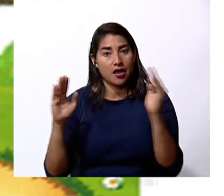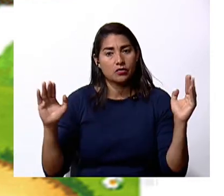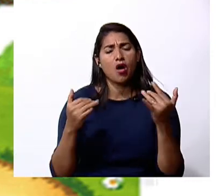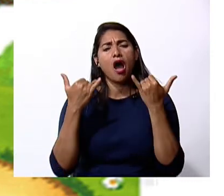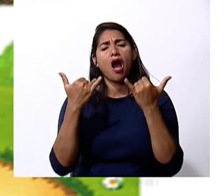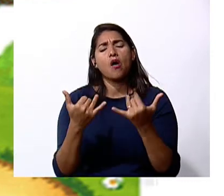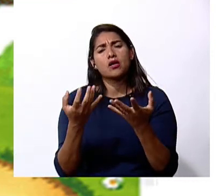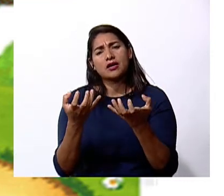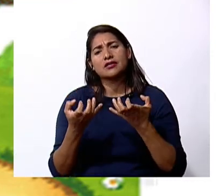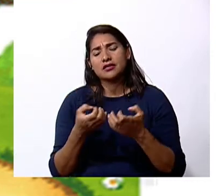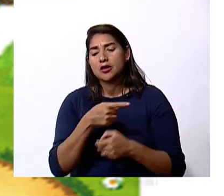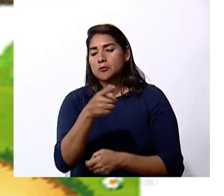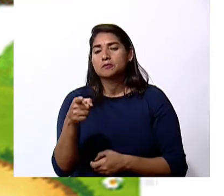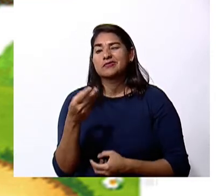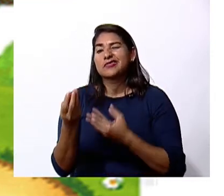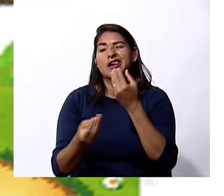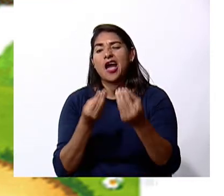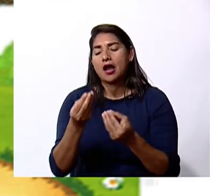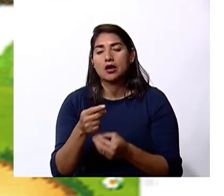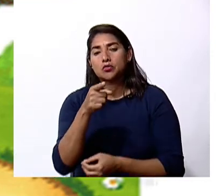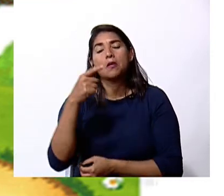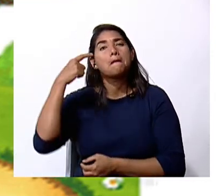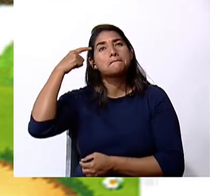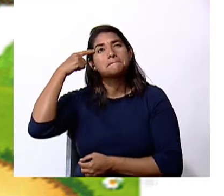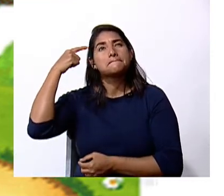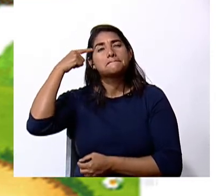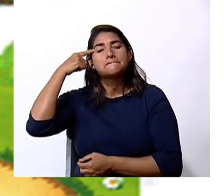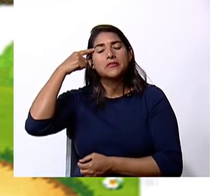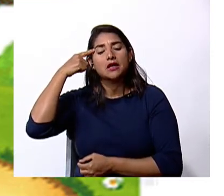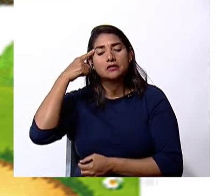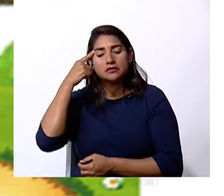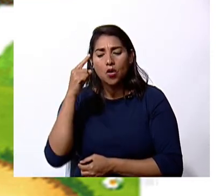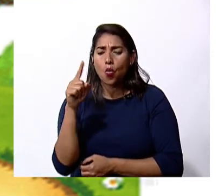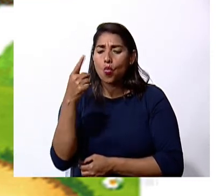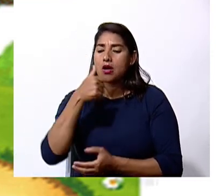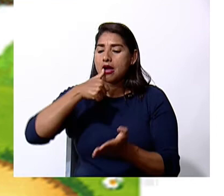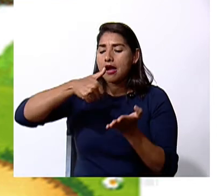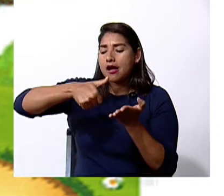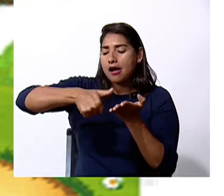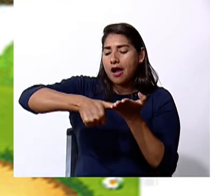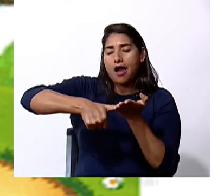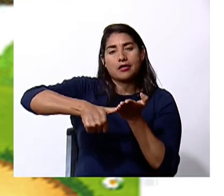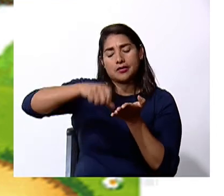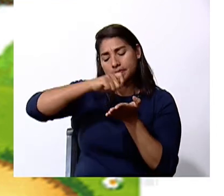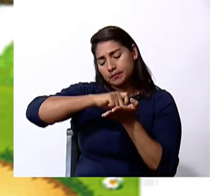quiero que hagas o que penses en una carta